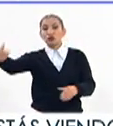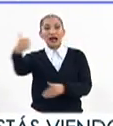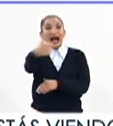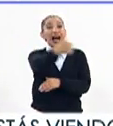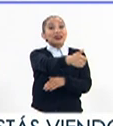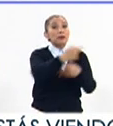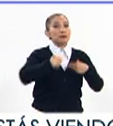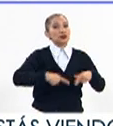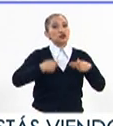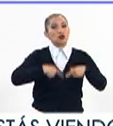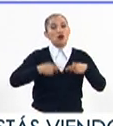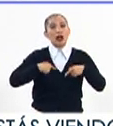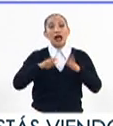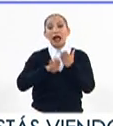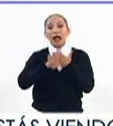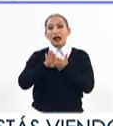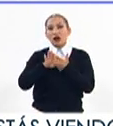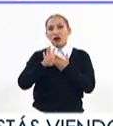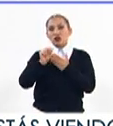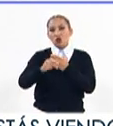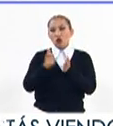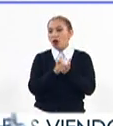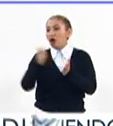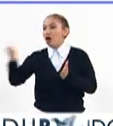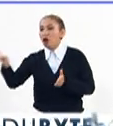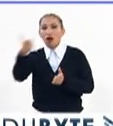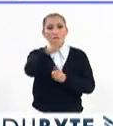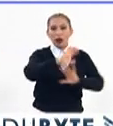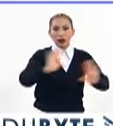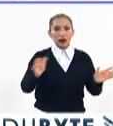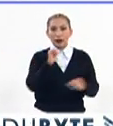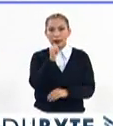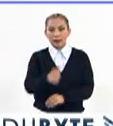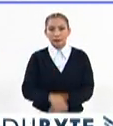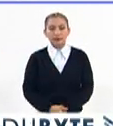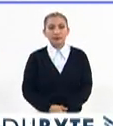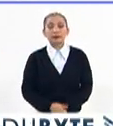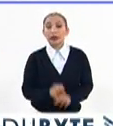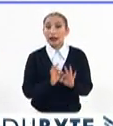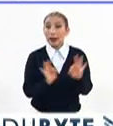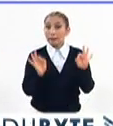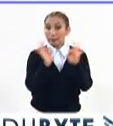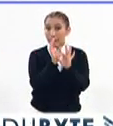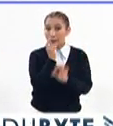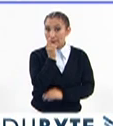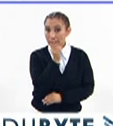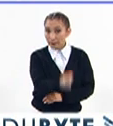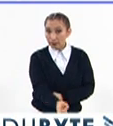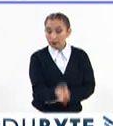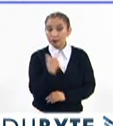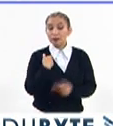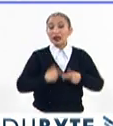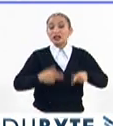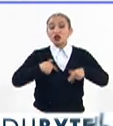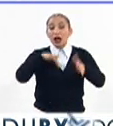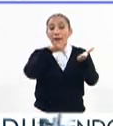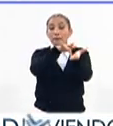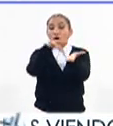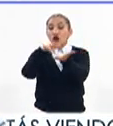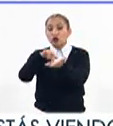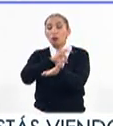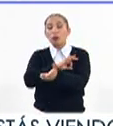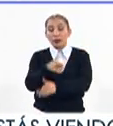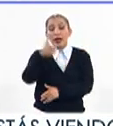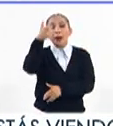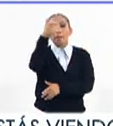de los beneficiarios, evitando de esta manera intermediarios. Es importante comentar que los beneficiarios pueden